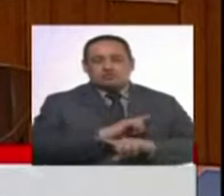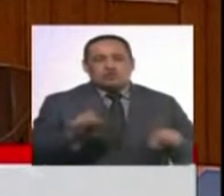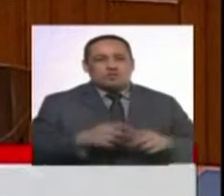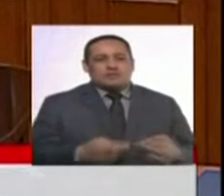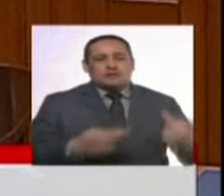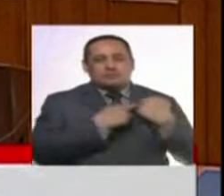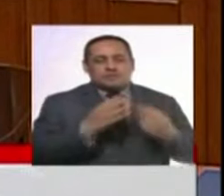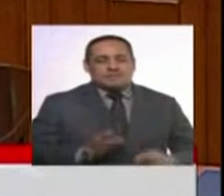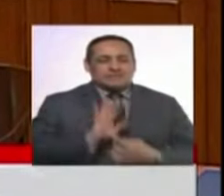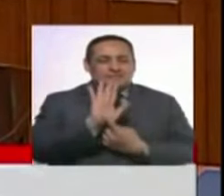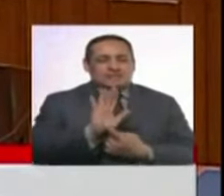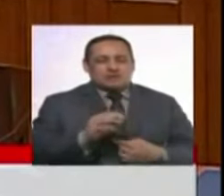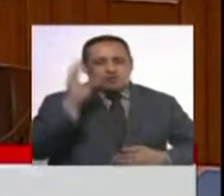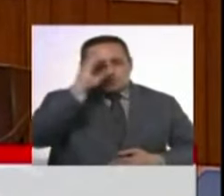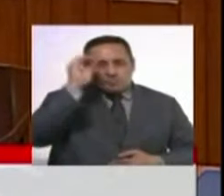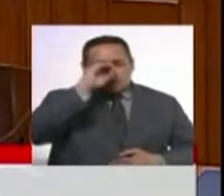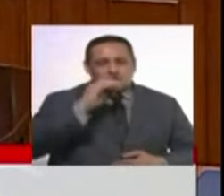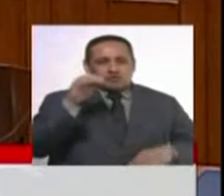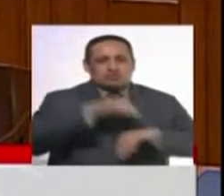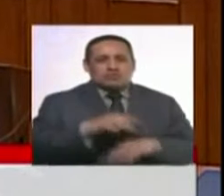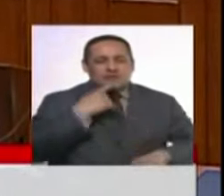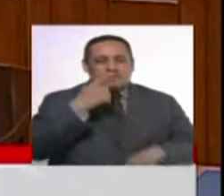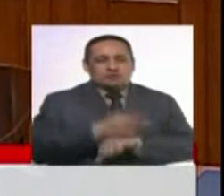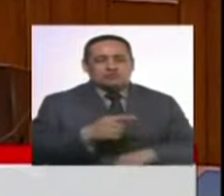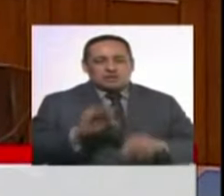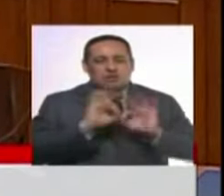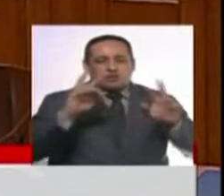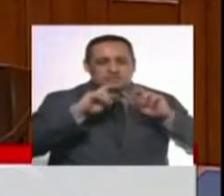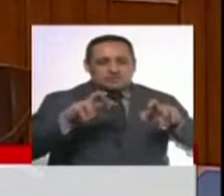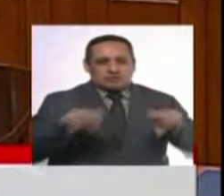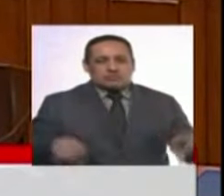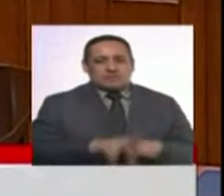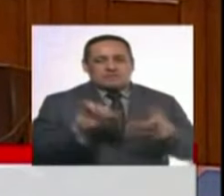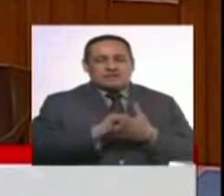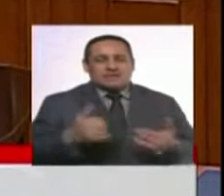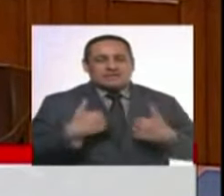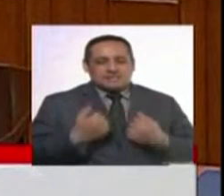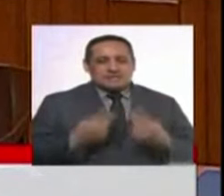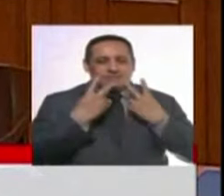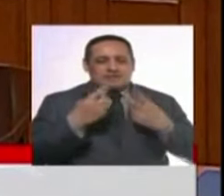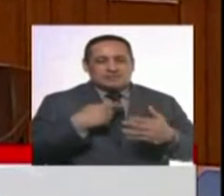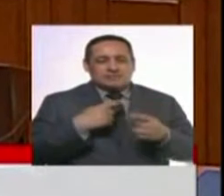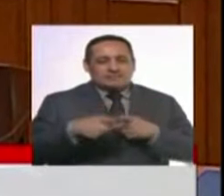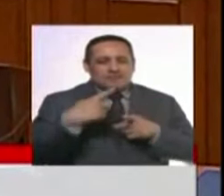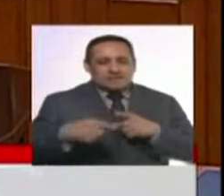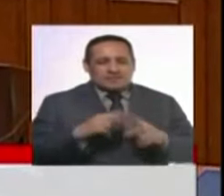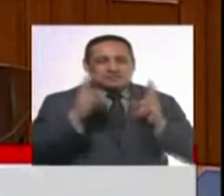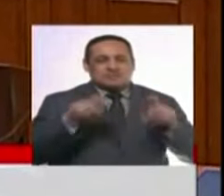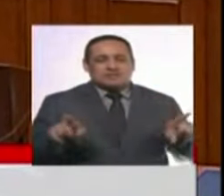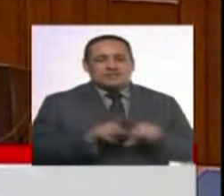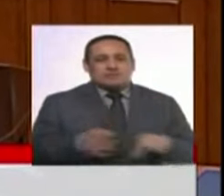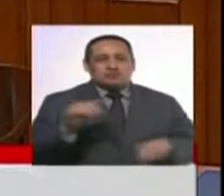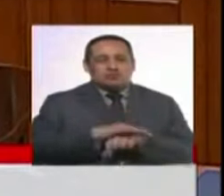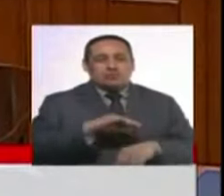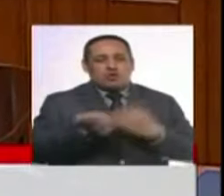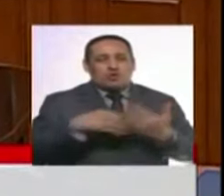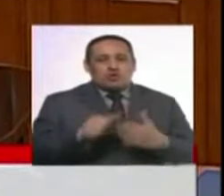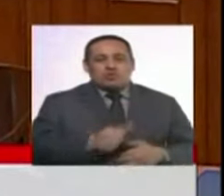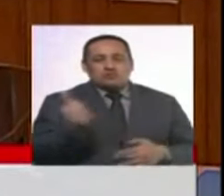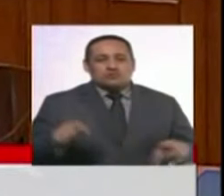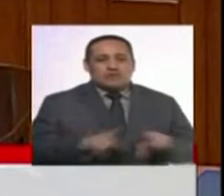corresponde emitir opinión sobre la denuncias o investigaciones que se llevan a cabo en este caso ni sobre ningún otro